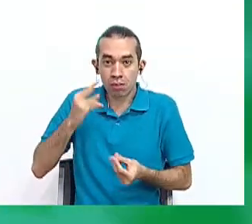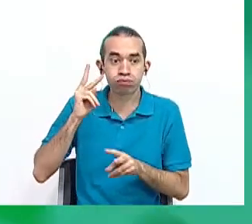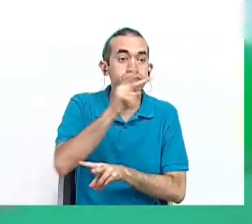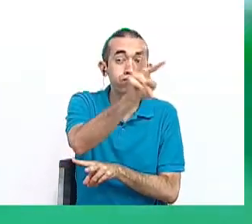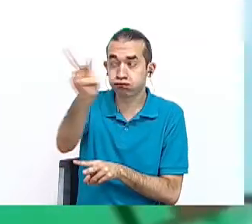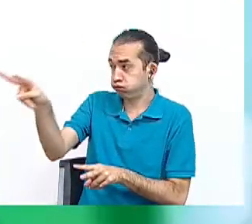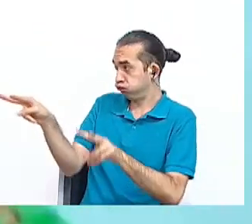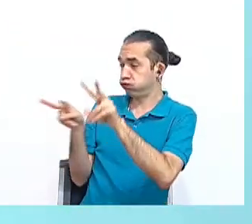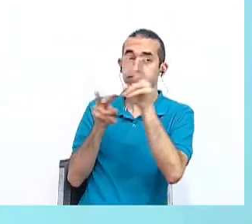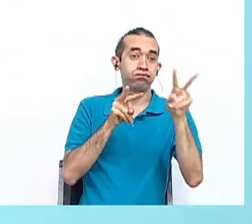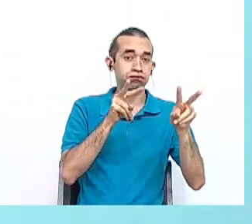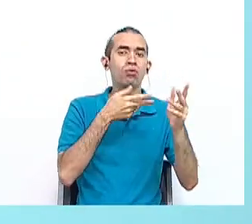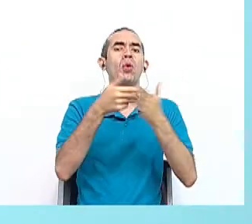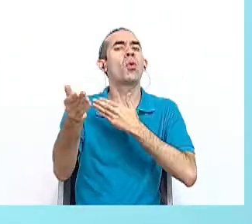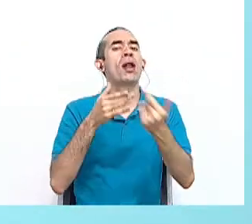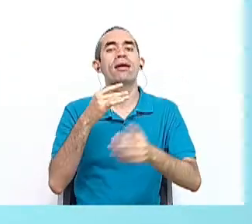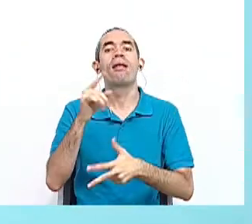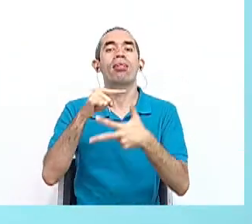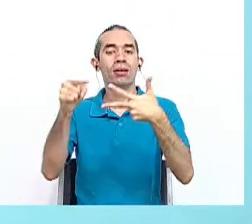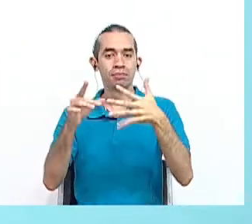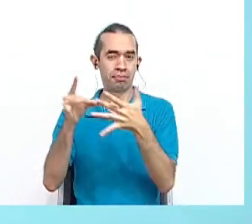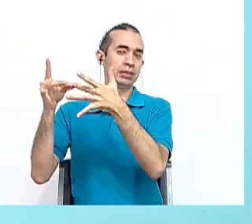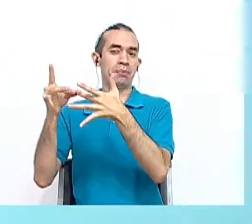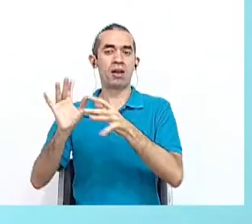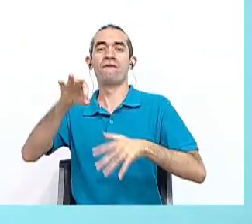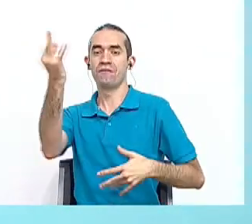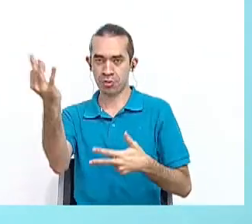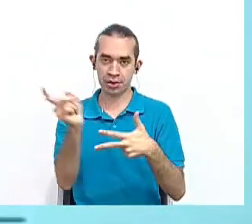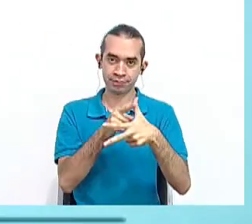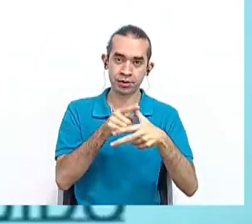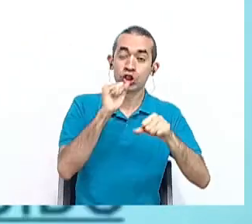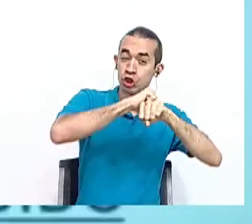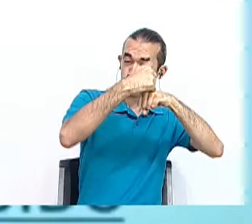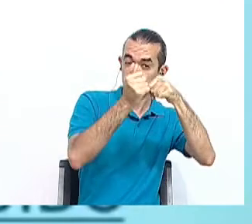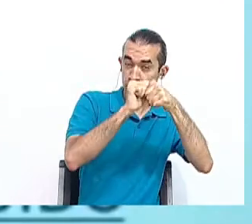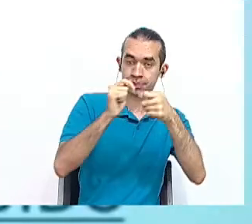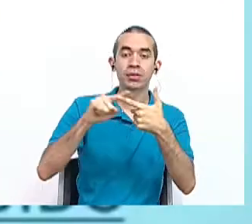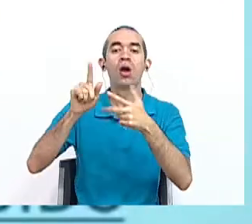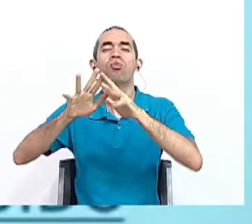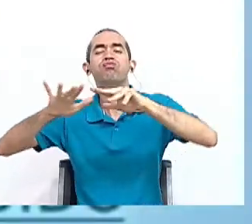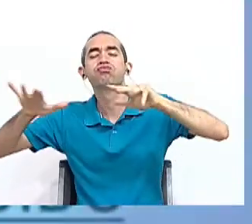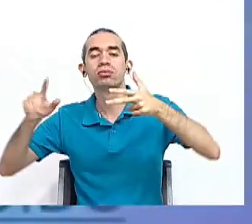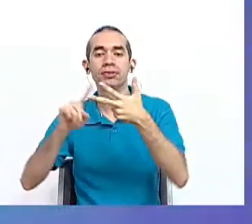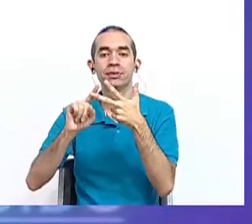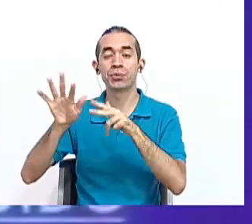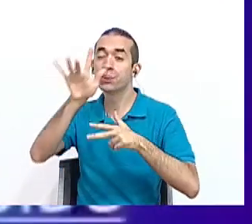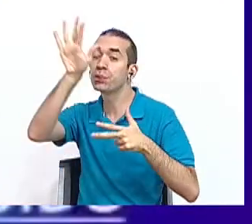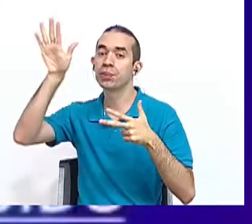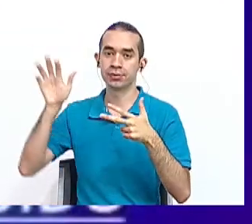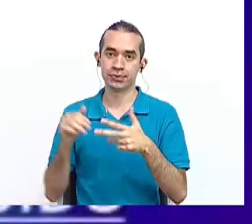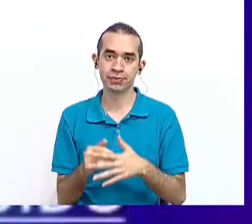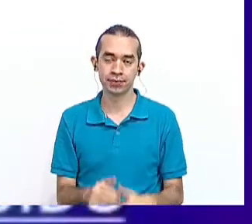encontrarás en cualquiera de sus 3 estados principales: sólido, líquido y gaseoso.